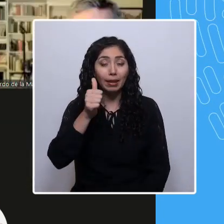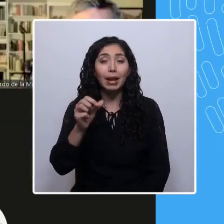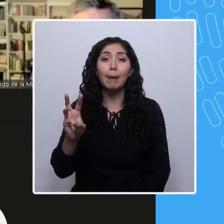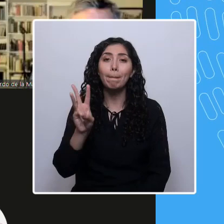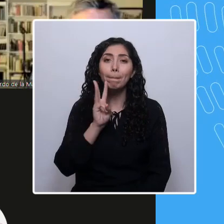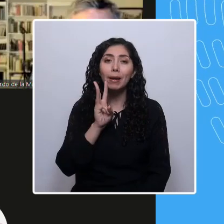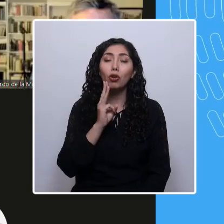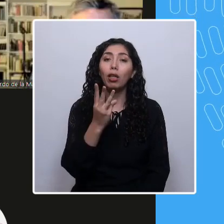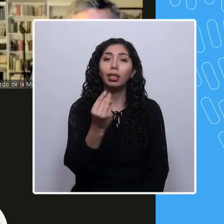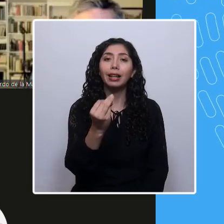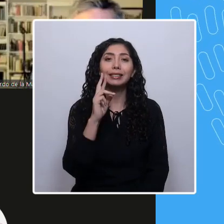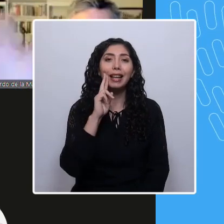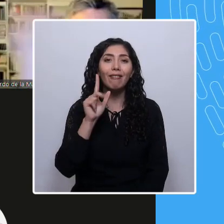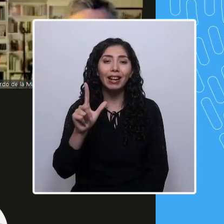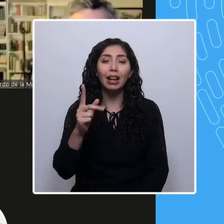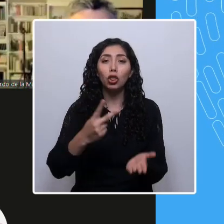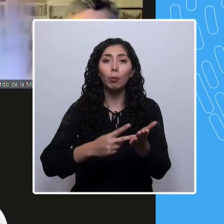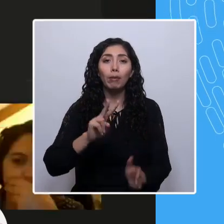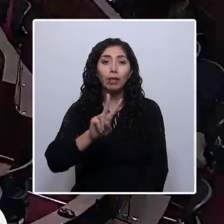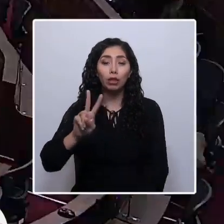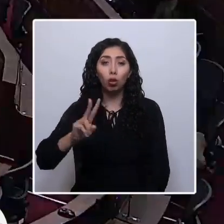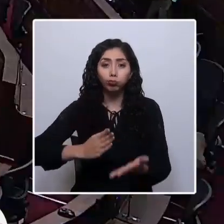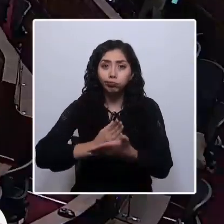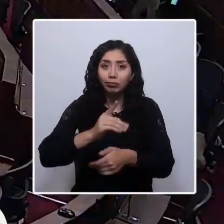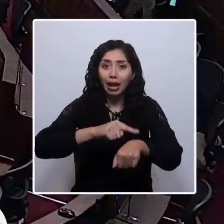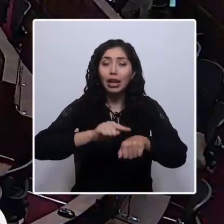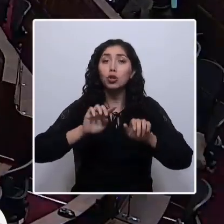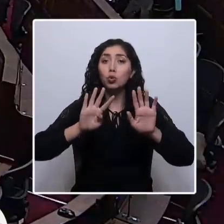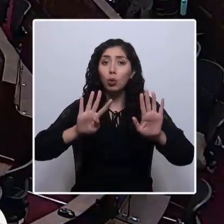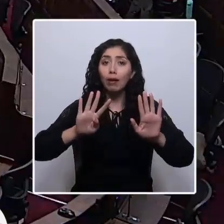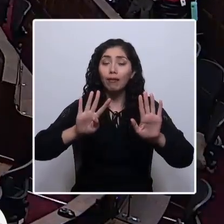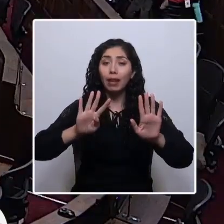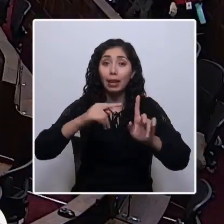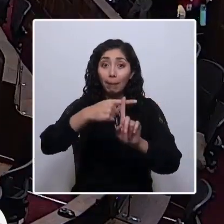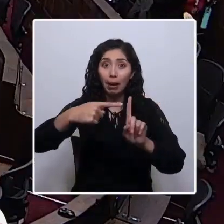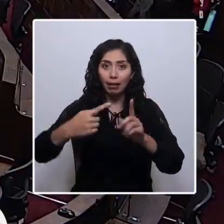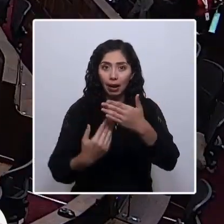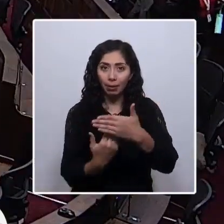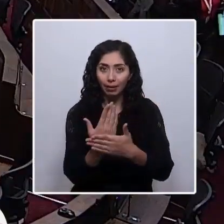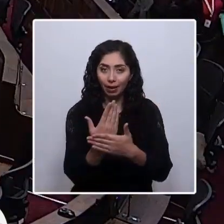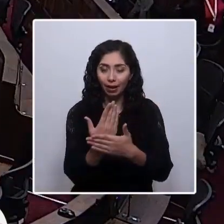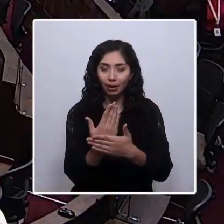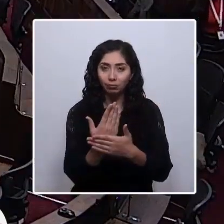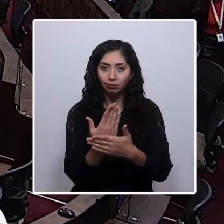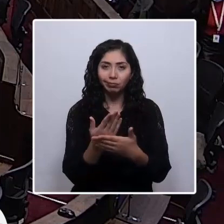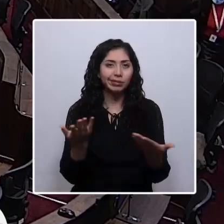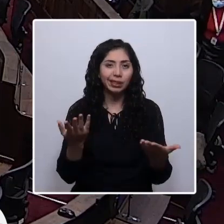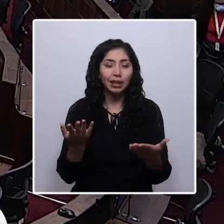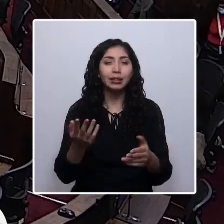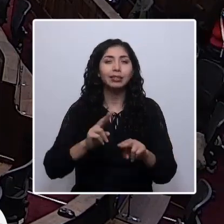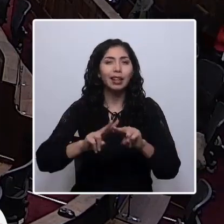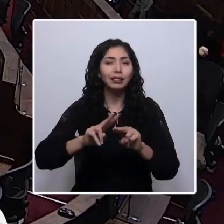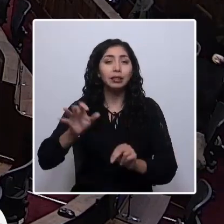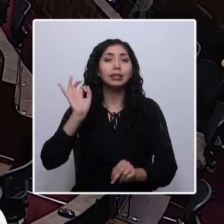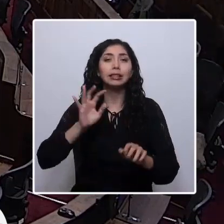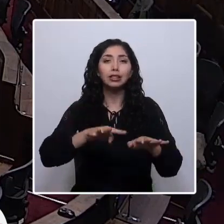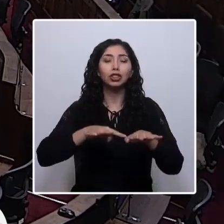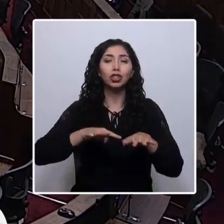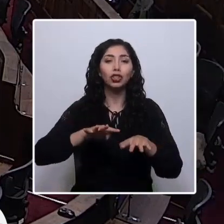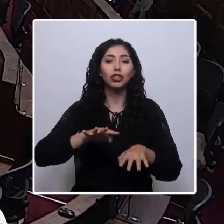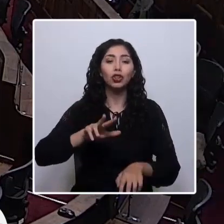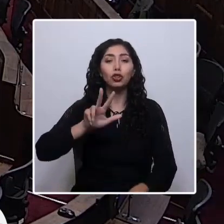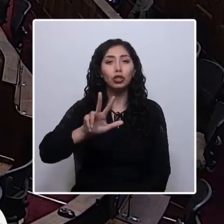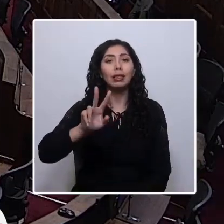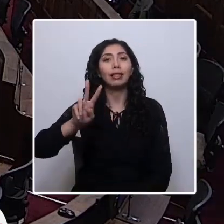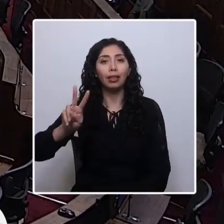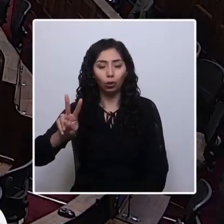de abril de 2022, a partir de las 9 de la mañana con 30 minutos, se realizará la 82ª sesión de plenario